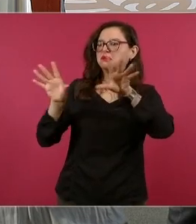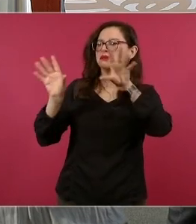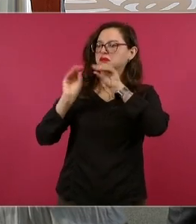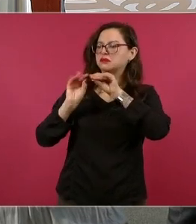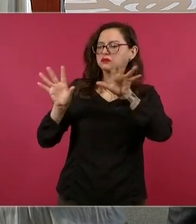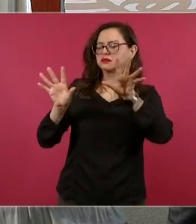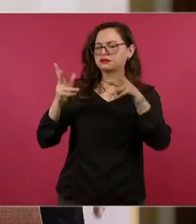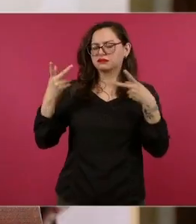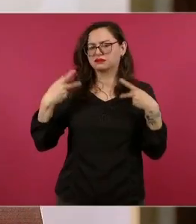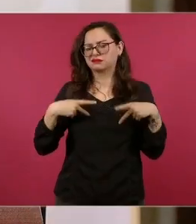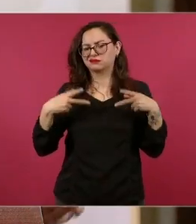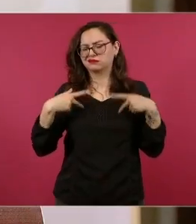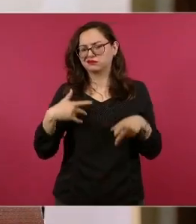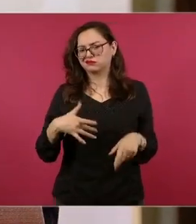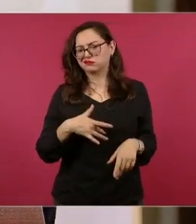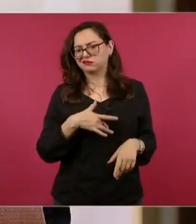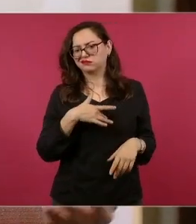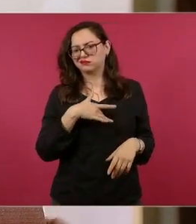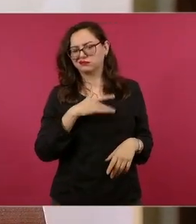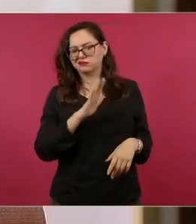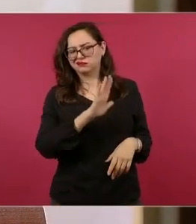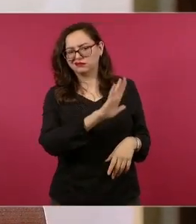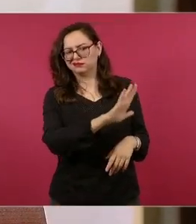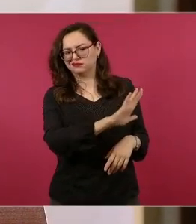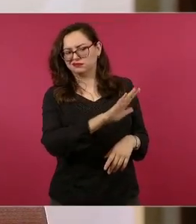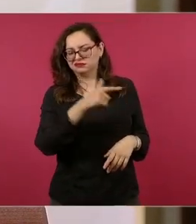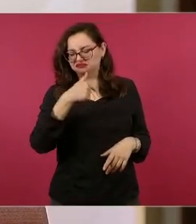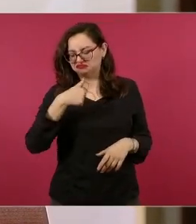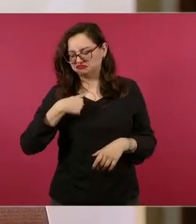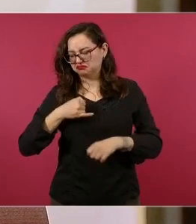pues la gente se informa